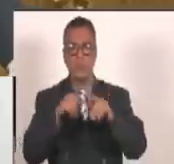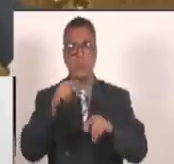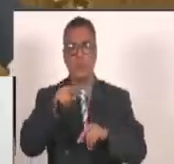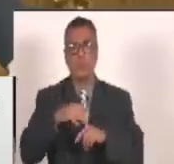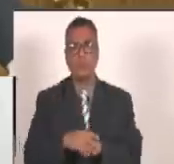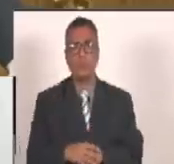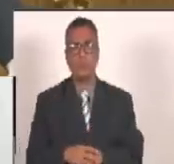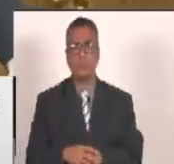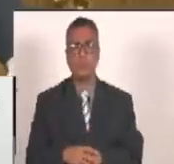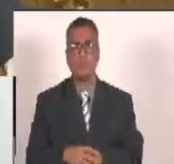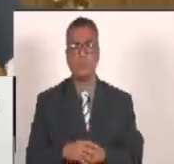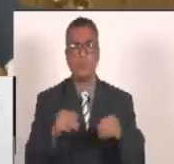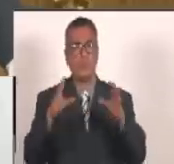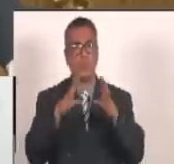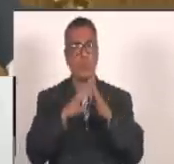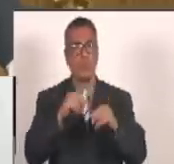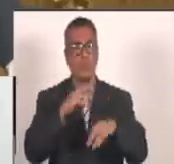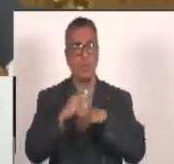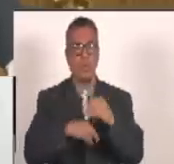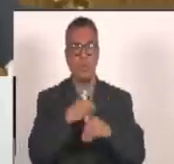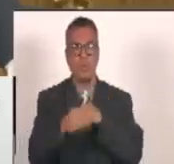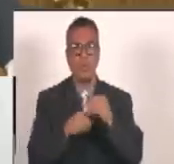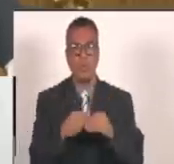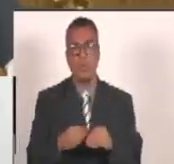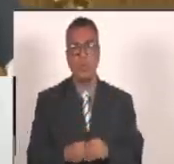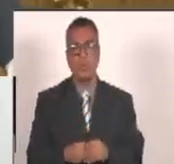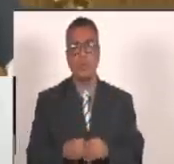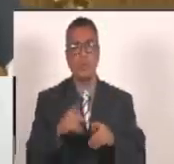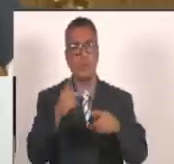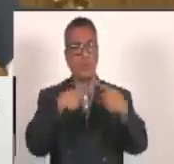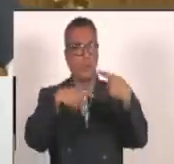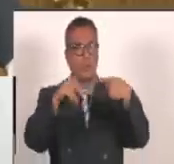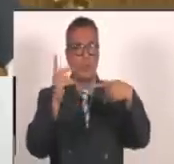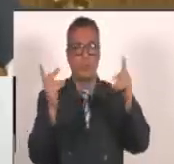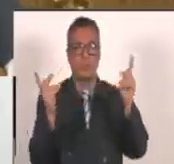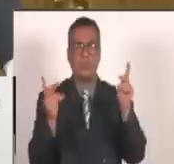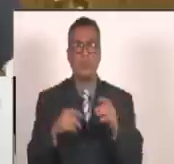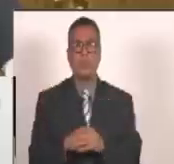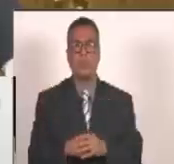imprescindible para todos los que hacemos teatro.